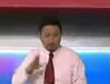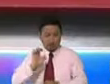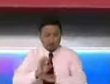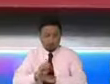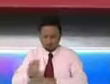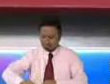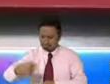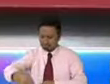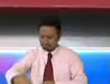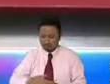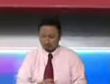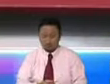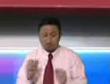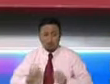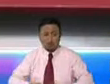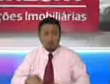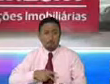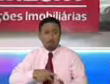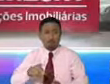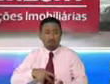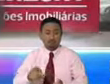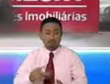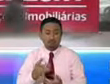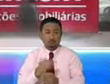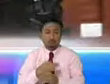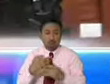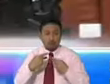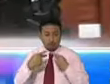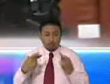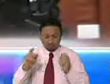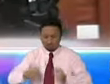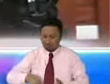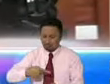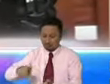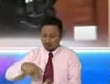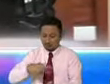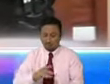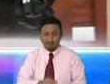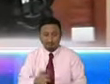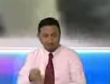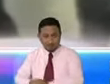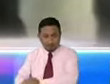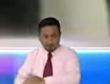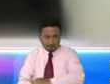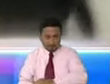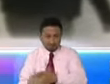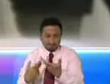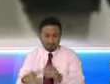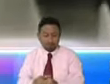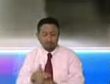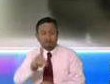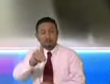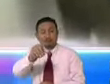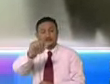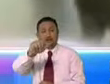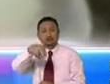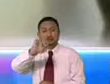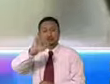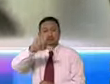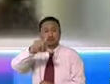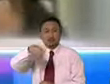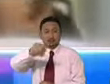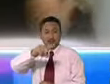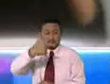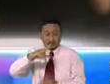Además, poder pagar dinero ilícito a funcionarios públicos. También son investigados Daniel B., ex asesor de Saibank en